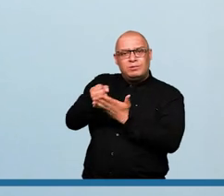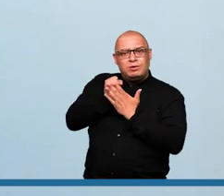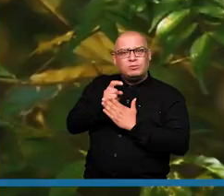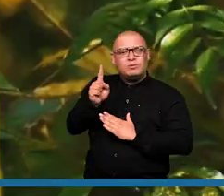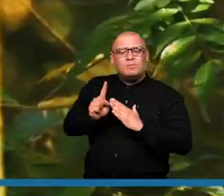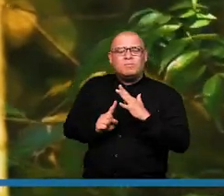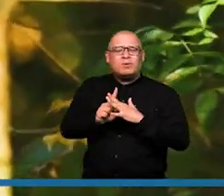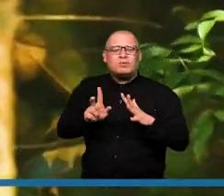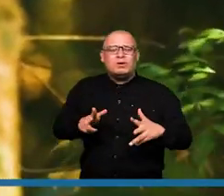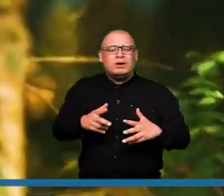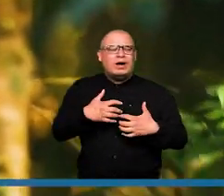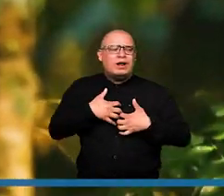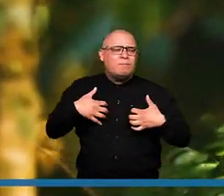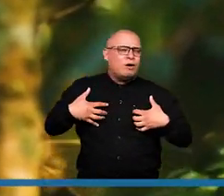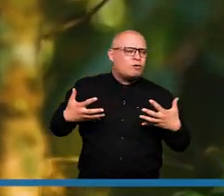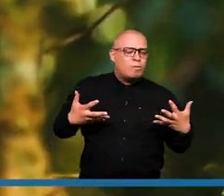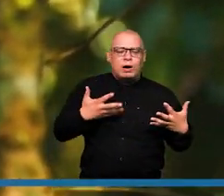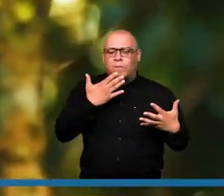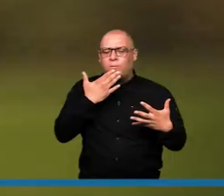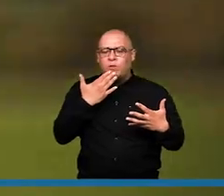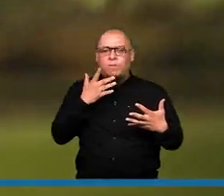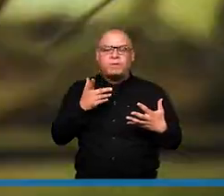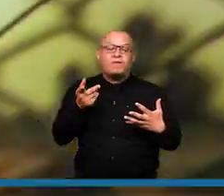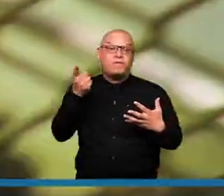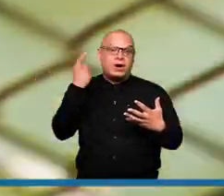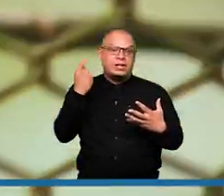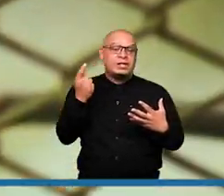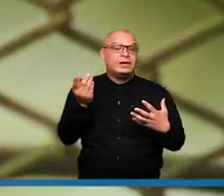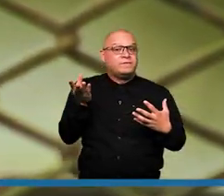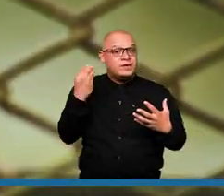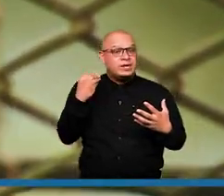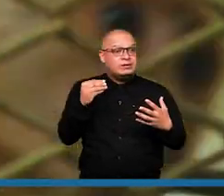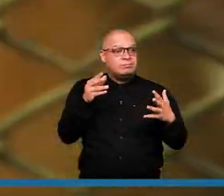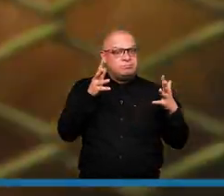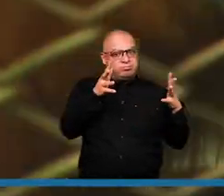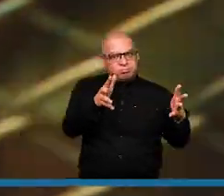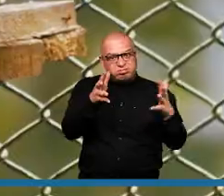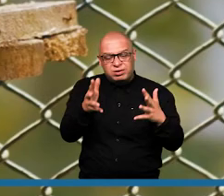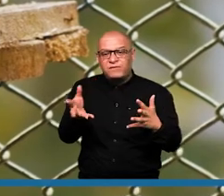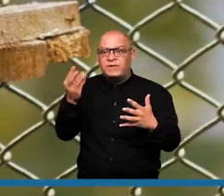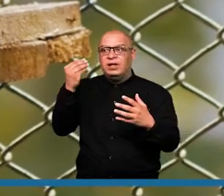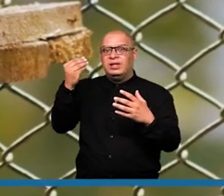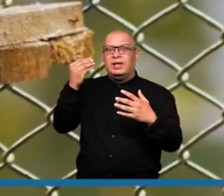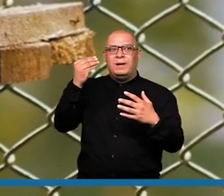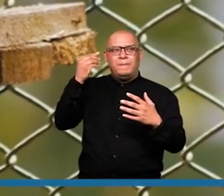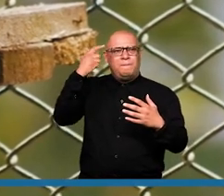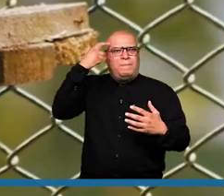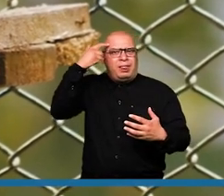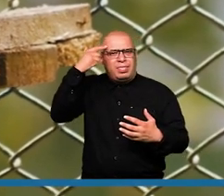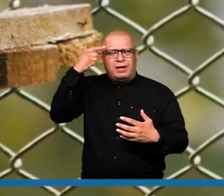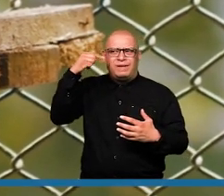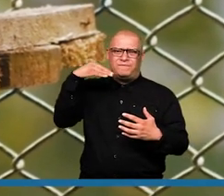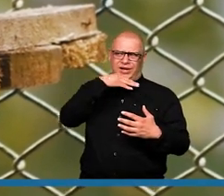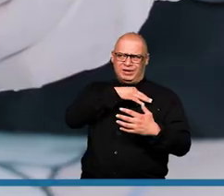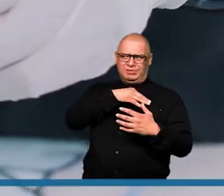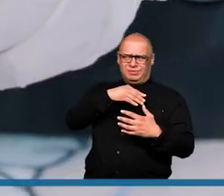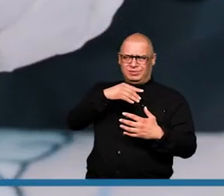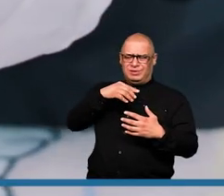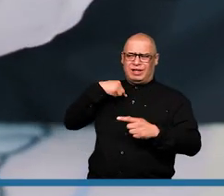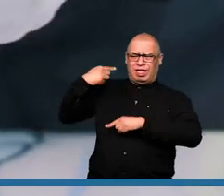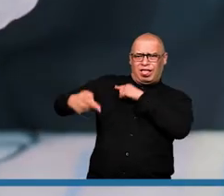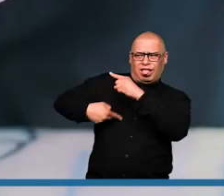provienen esos animales. Hay problemas graves de educación, de falsas concepciones, de mitos que en últimas